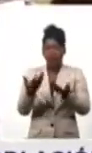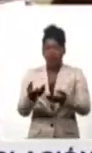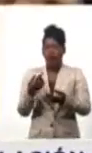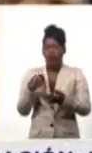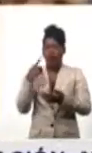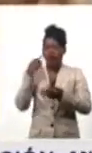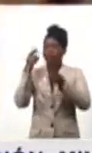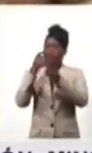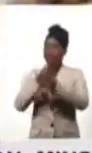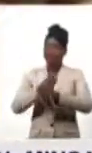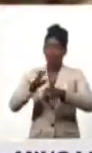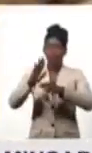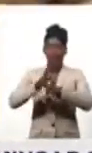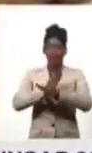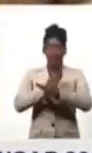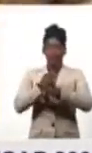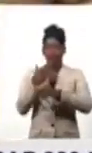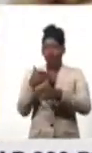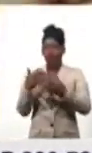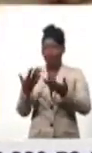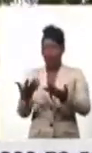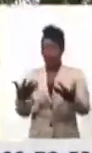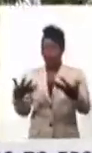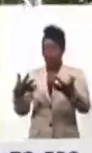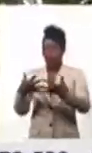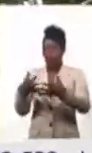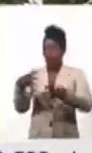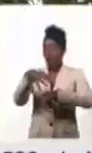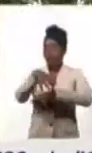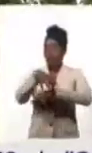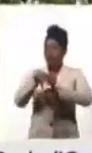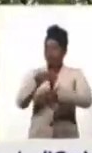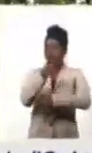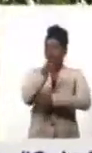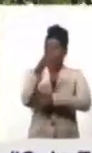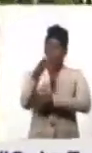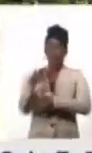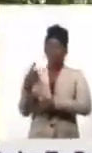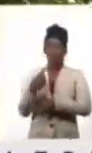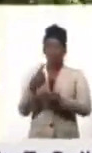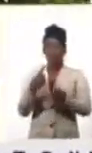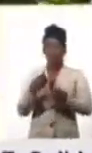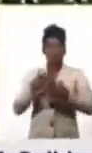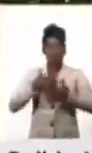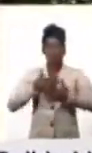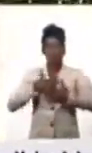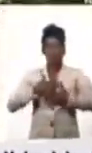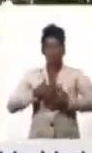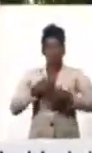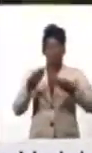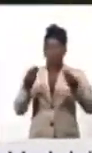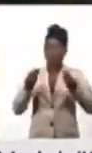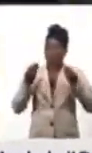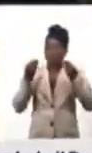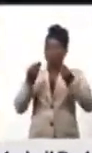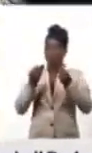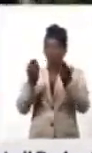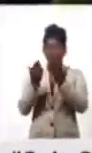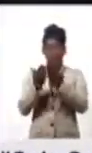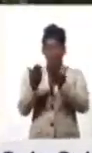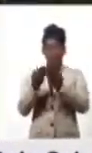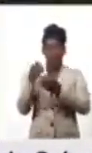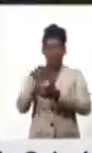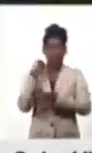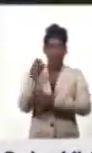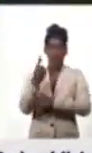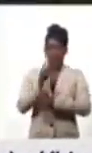responde la naturaleza ante la intervención que está dando. Necesita mucha dedicación, no es de un solo año, a veces esperamos resultados en 6, 7,